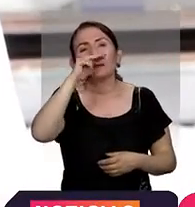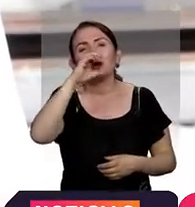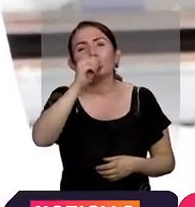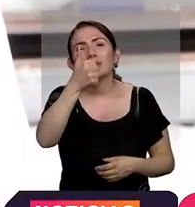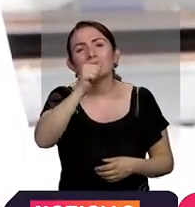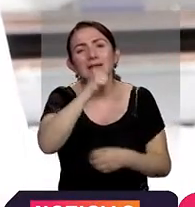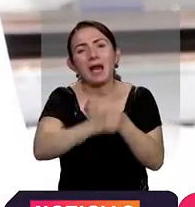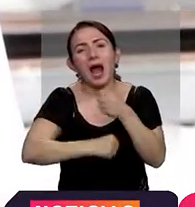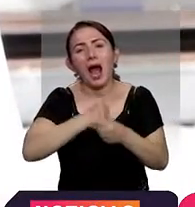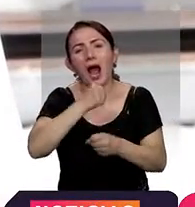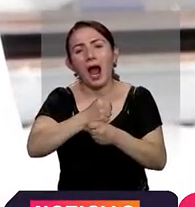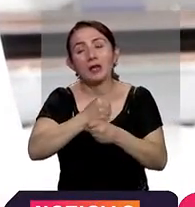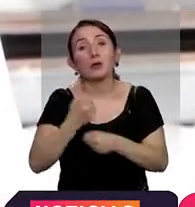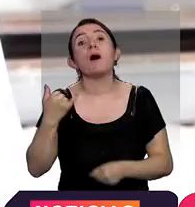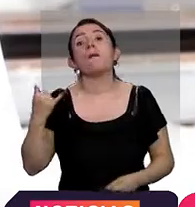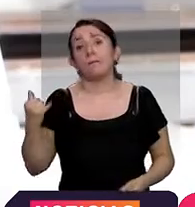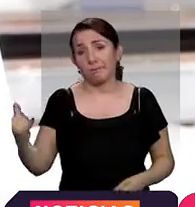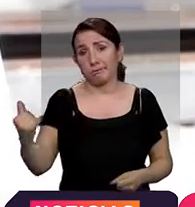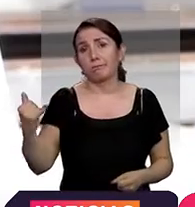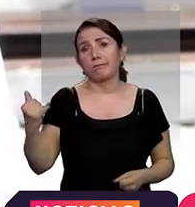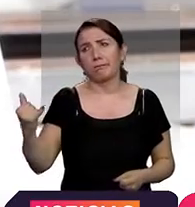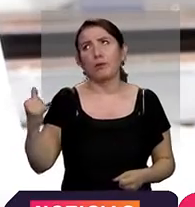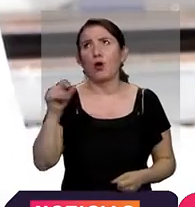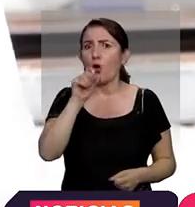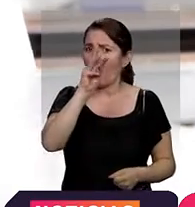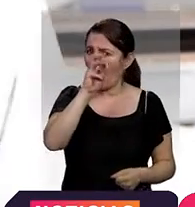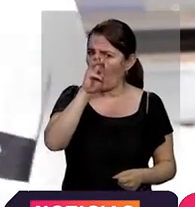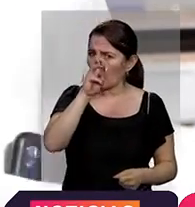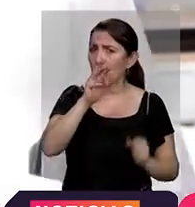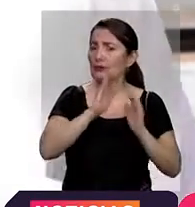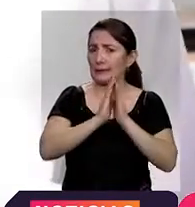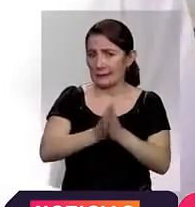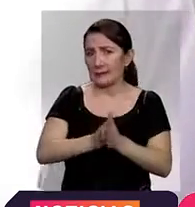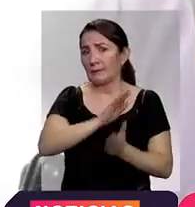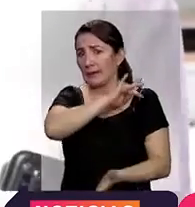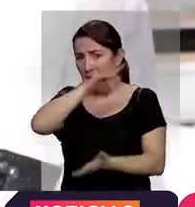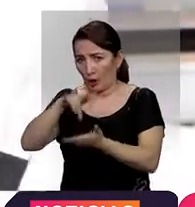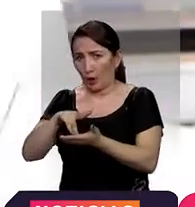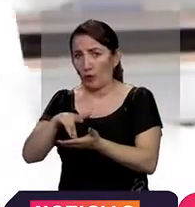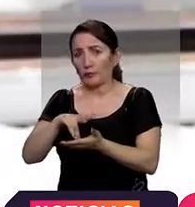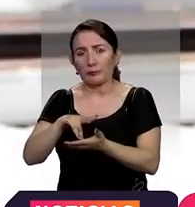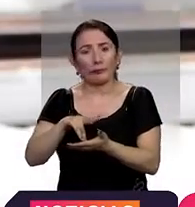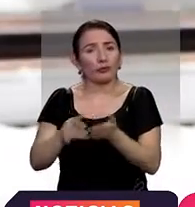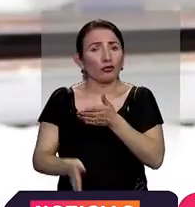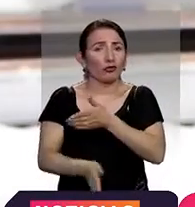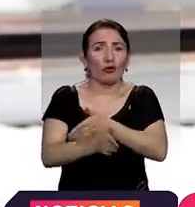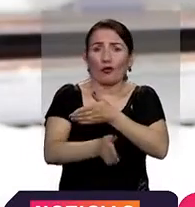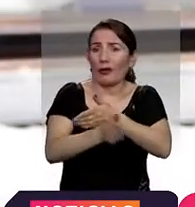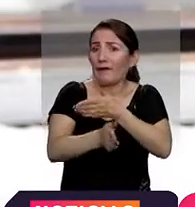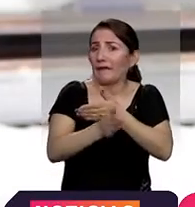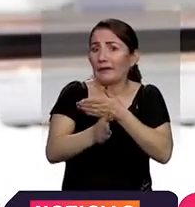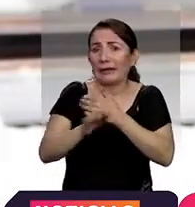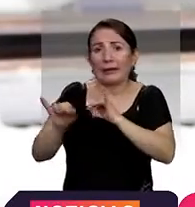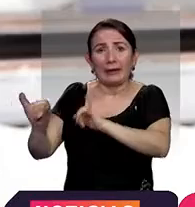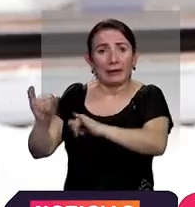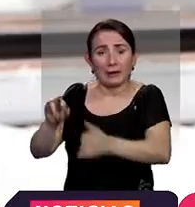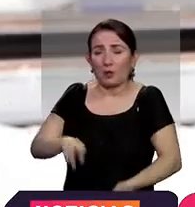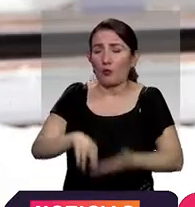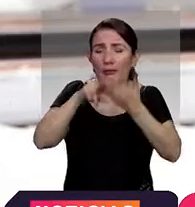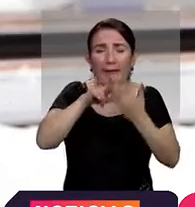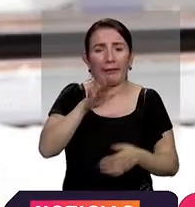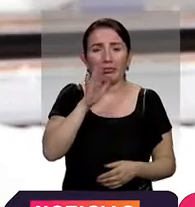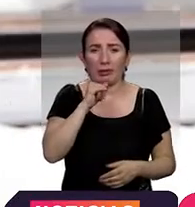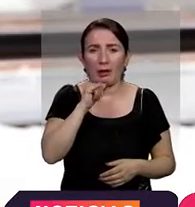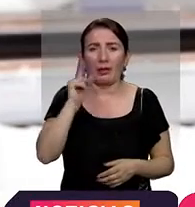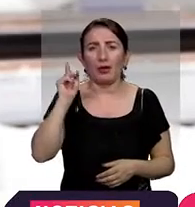años que está acá desde el 8 de diciembre, que todavía no ha podido recuperarse